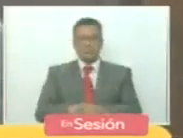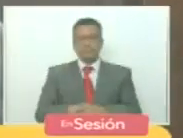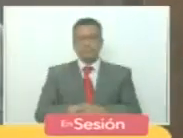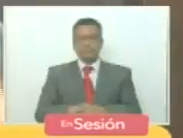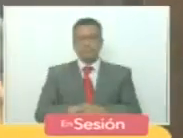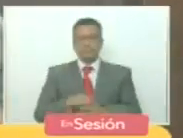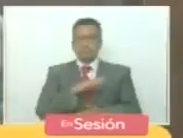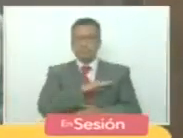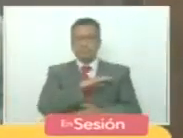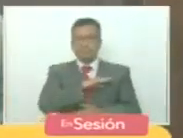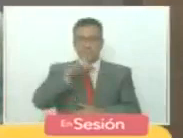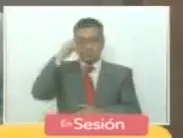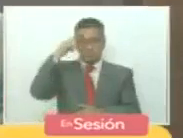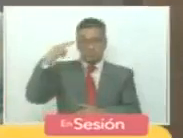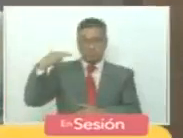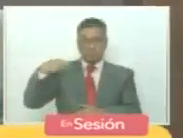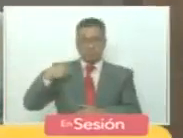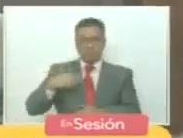para mí es un honor